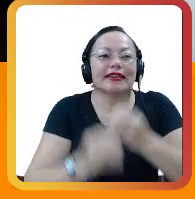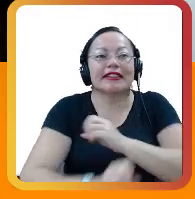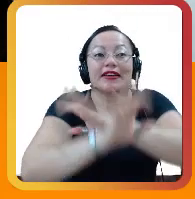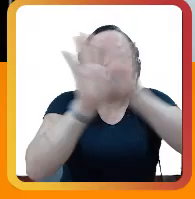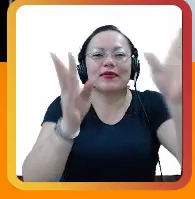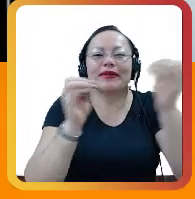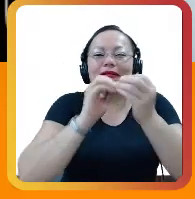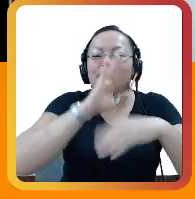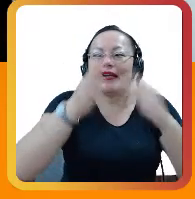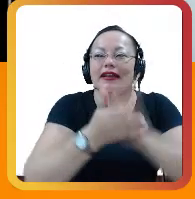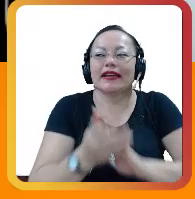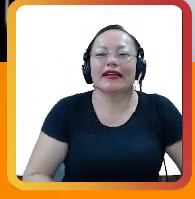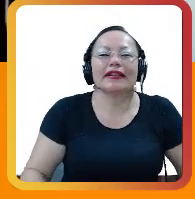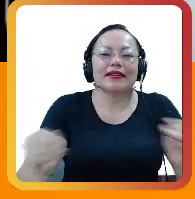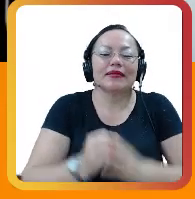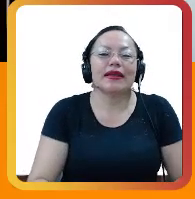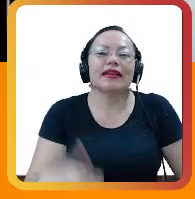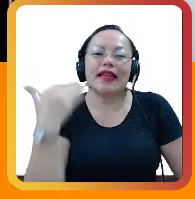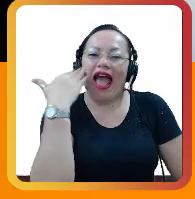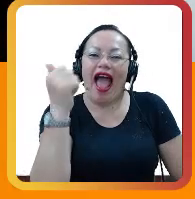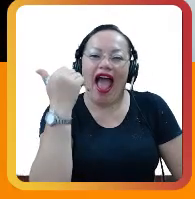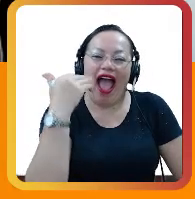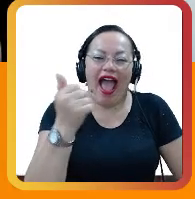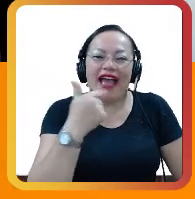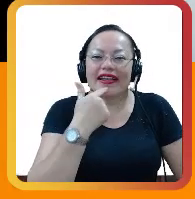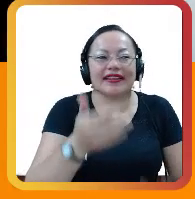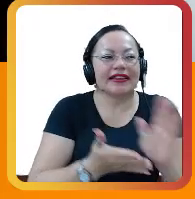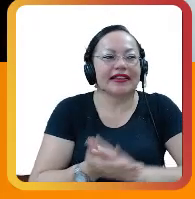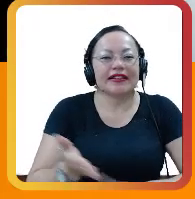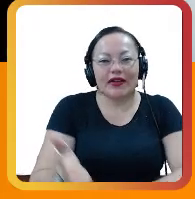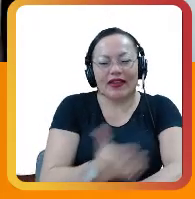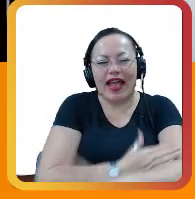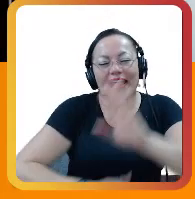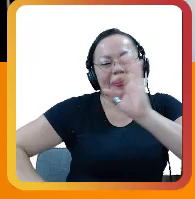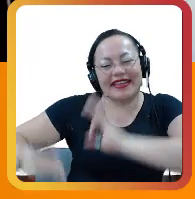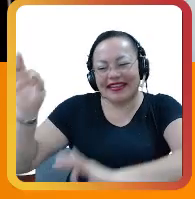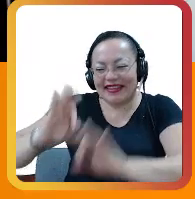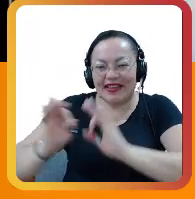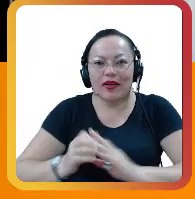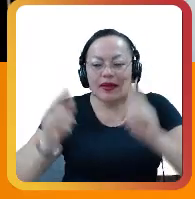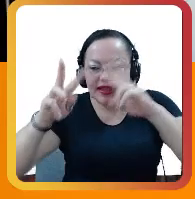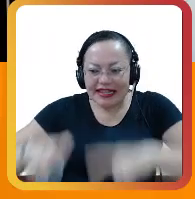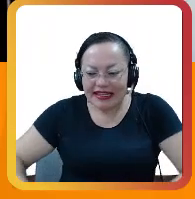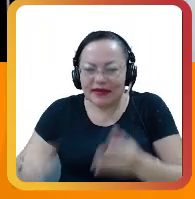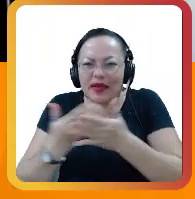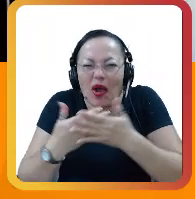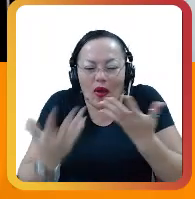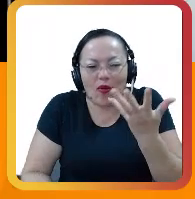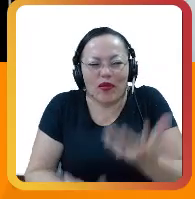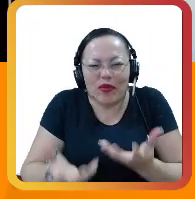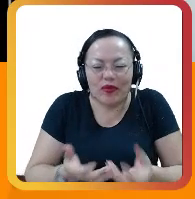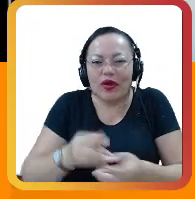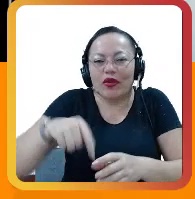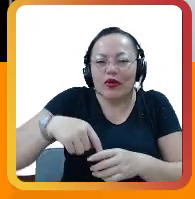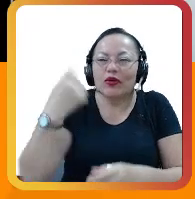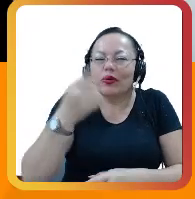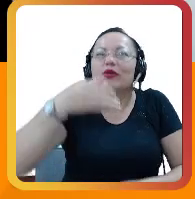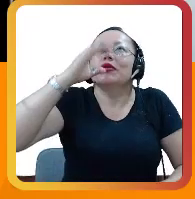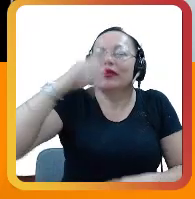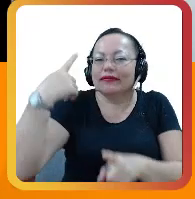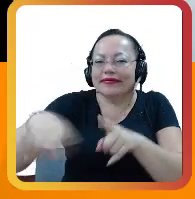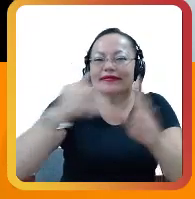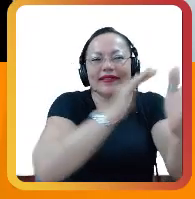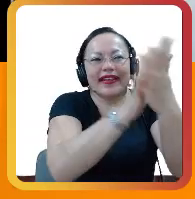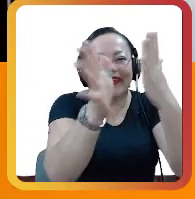mañana. Mis chicas se preparan con diferentes daticos y recetas para